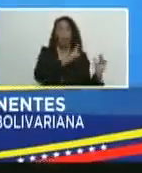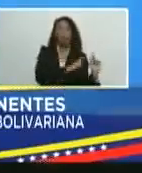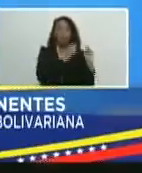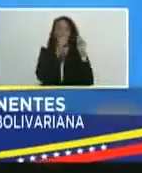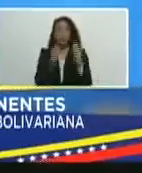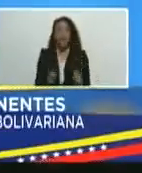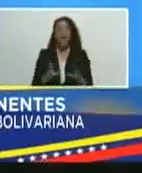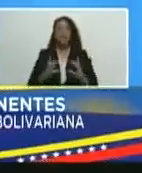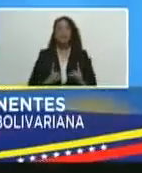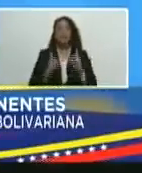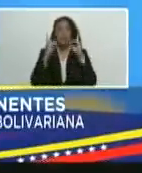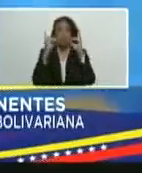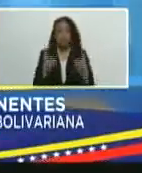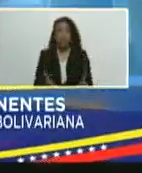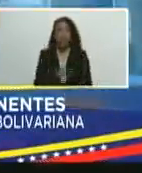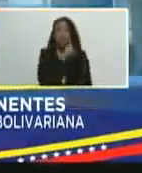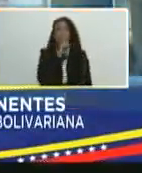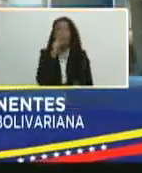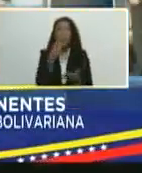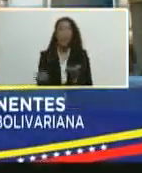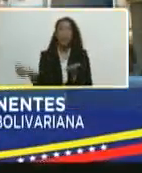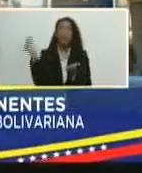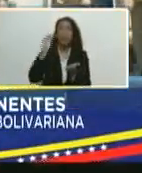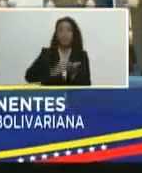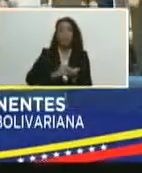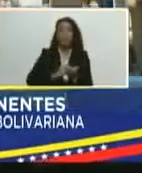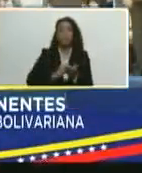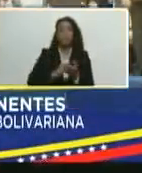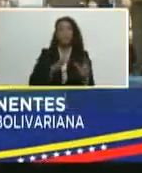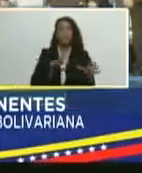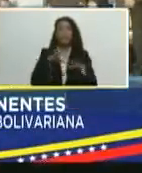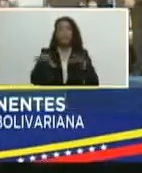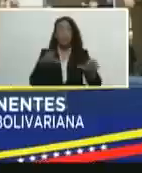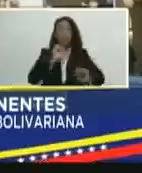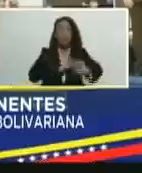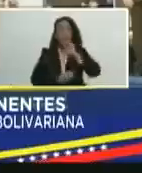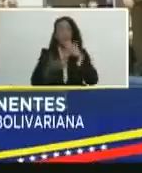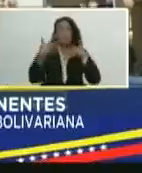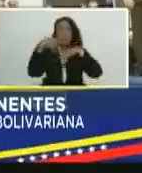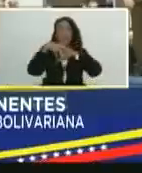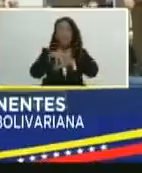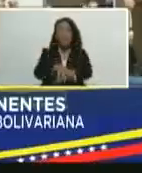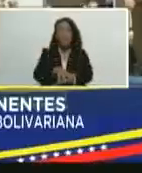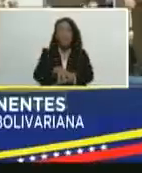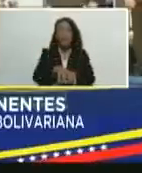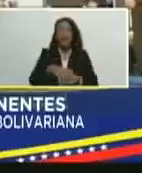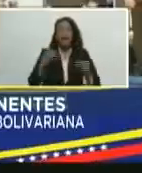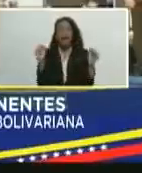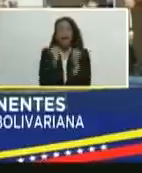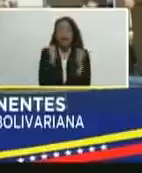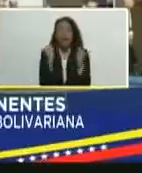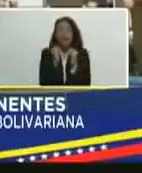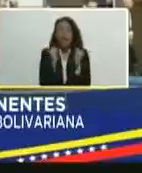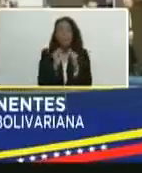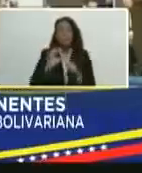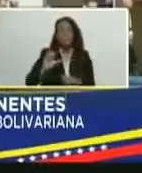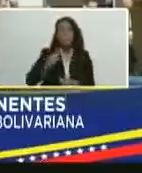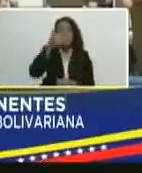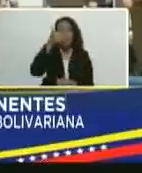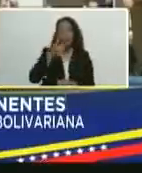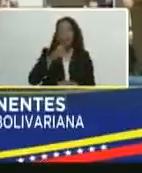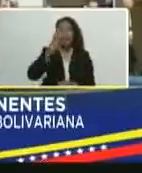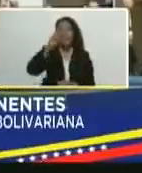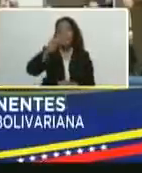He decidido ratificar como comandante de la Región de Defensa Integral Los Andes al mayor general